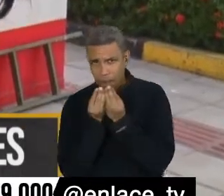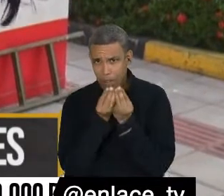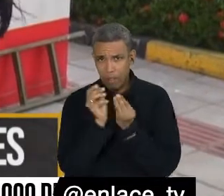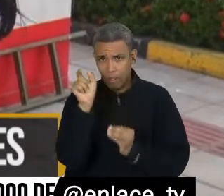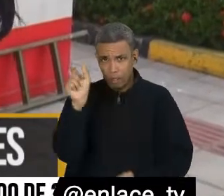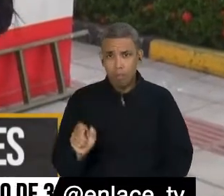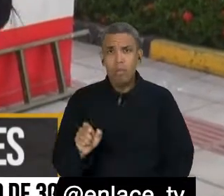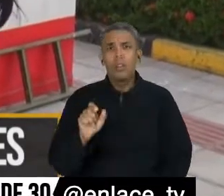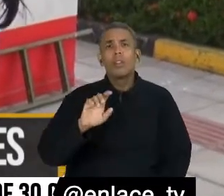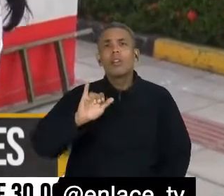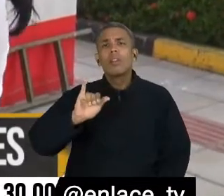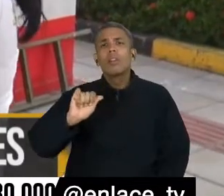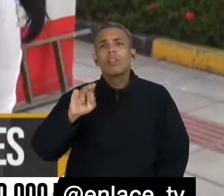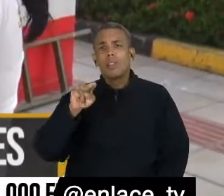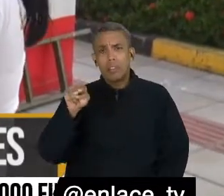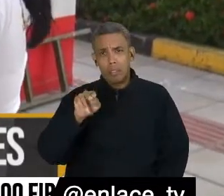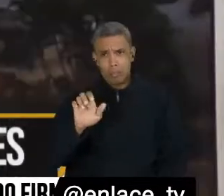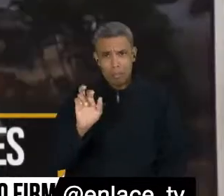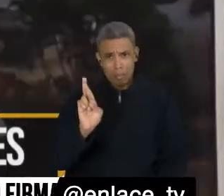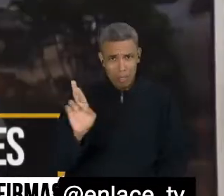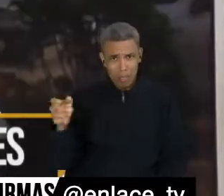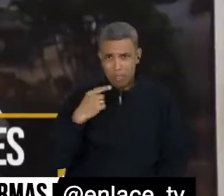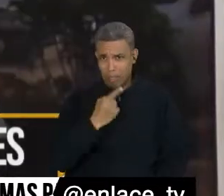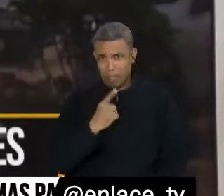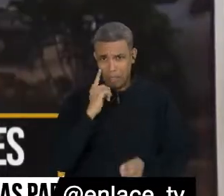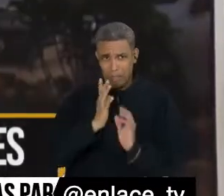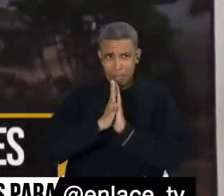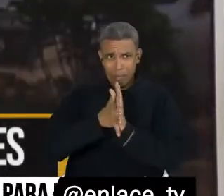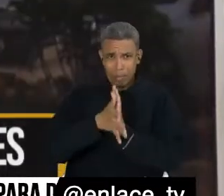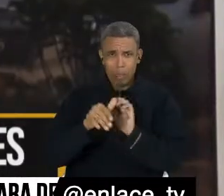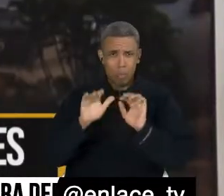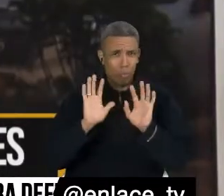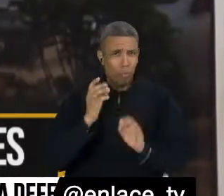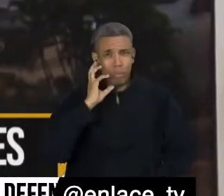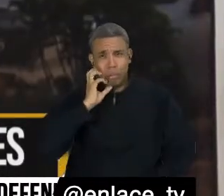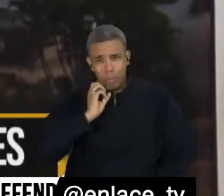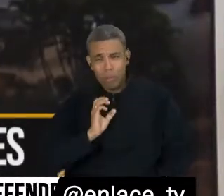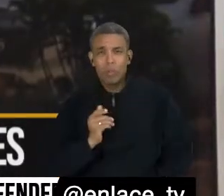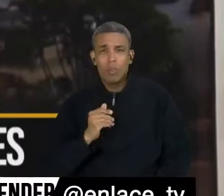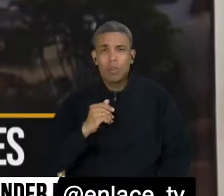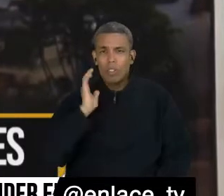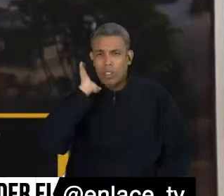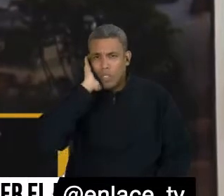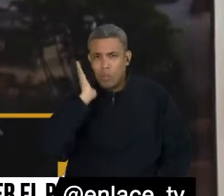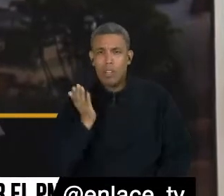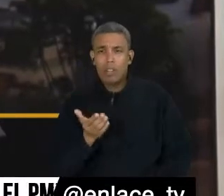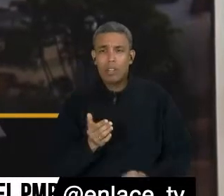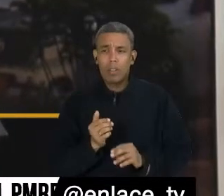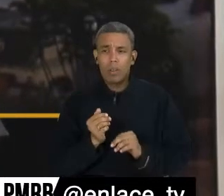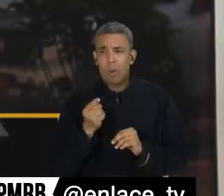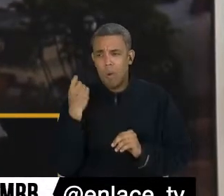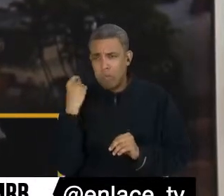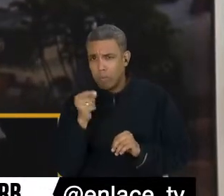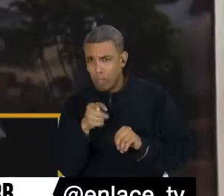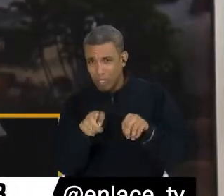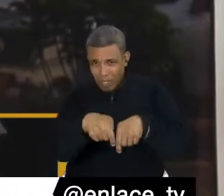hechos delictivos se volvieron frecuentes en el sector. Robo de celulares, atracos, ahí tenemos un efecti que también ha sido